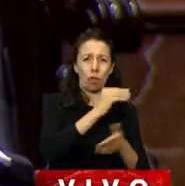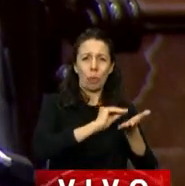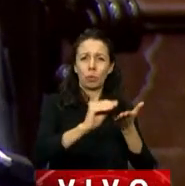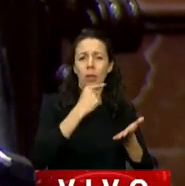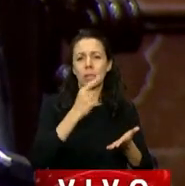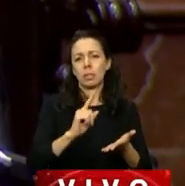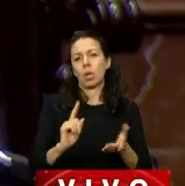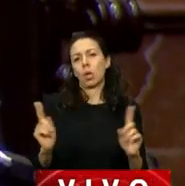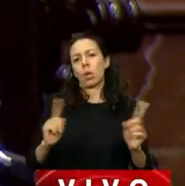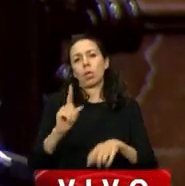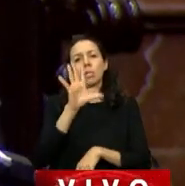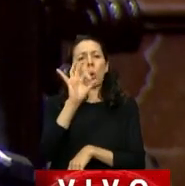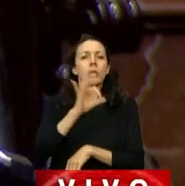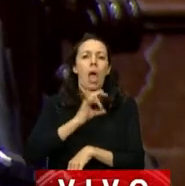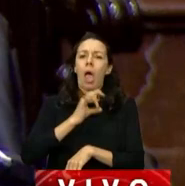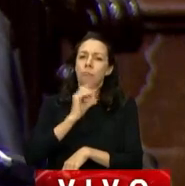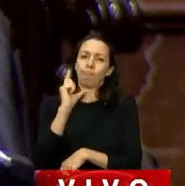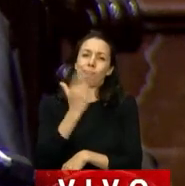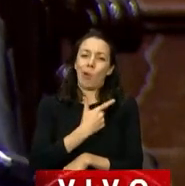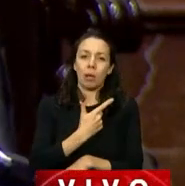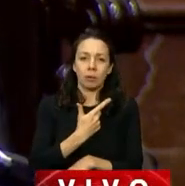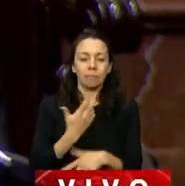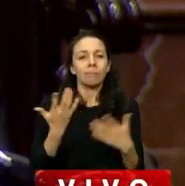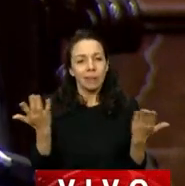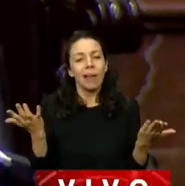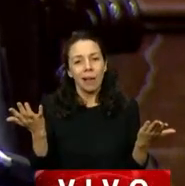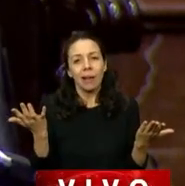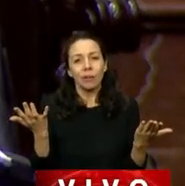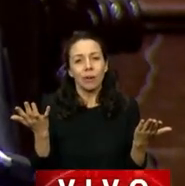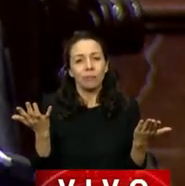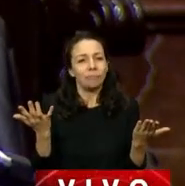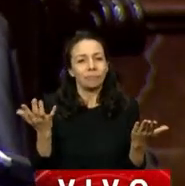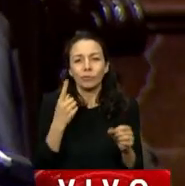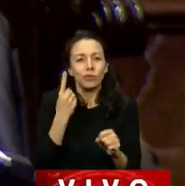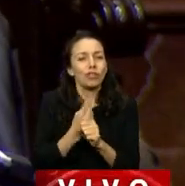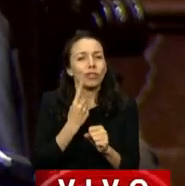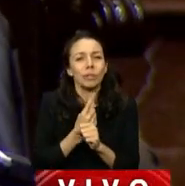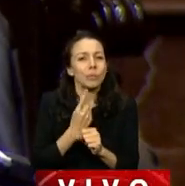razonable 50 años. Y claro, es que es imposible que lo que